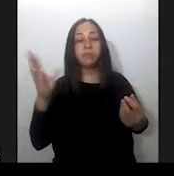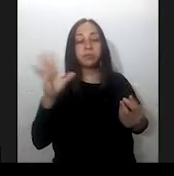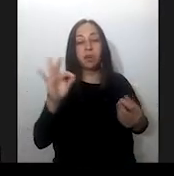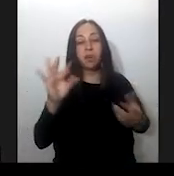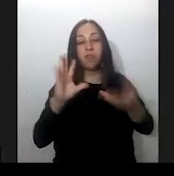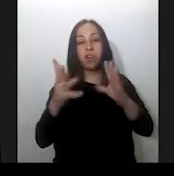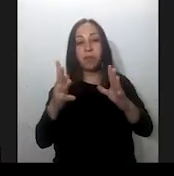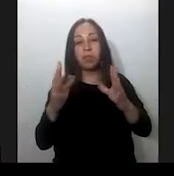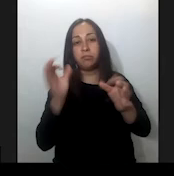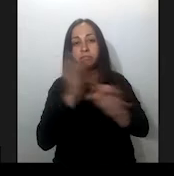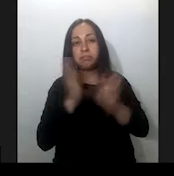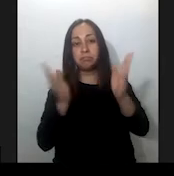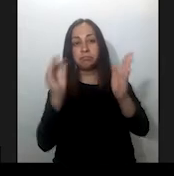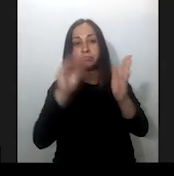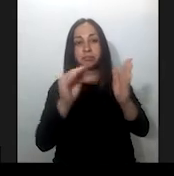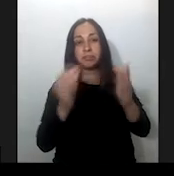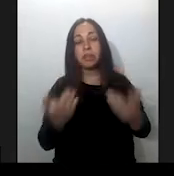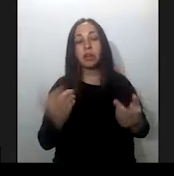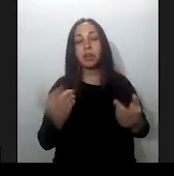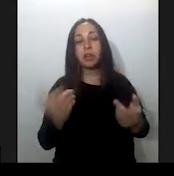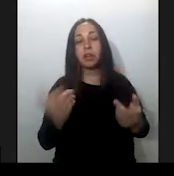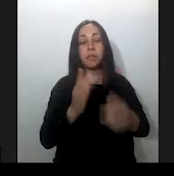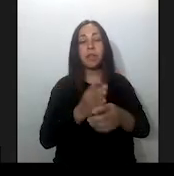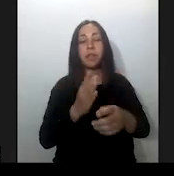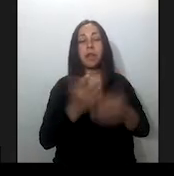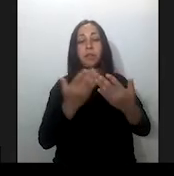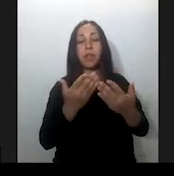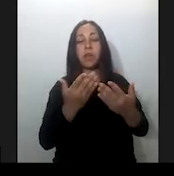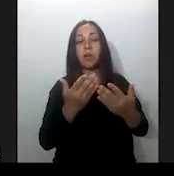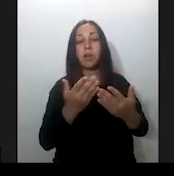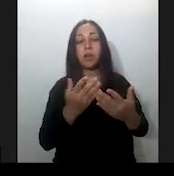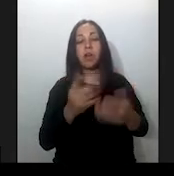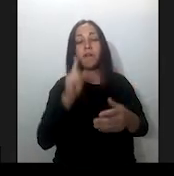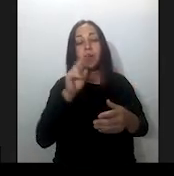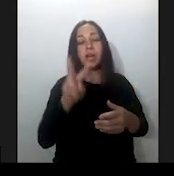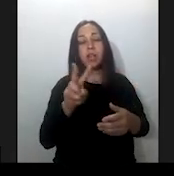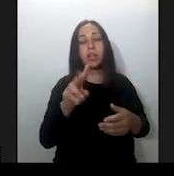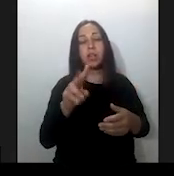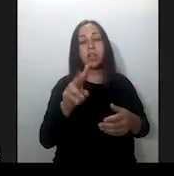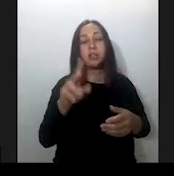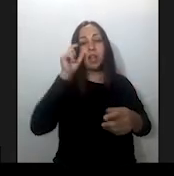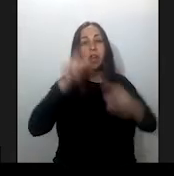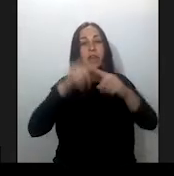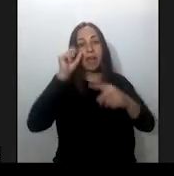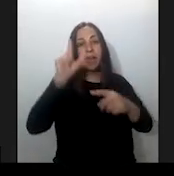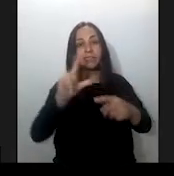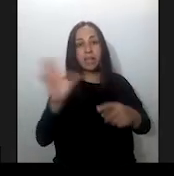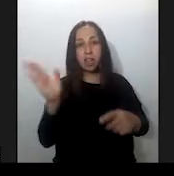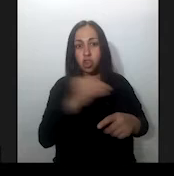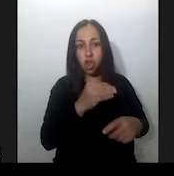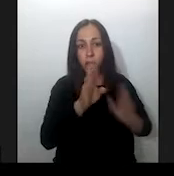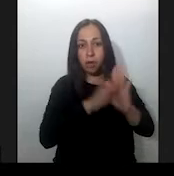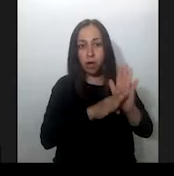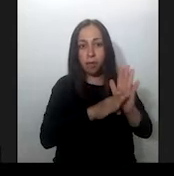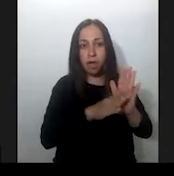borrar algún formato en particular. También, de manera predeterminada, noten que esto no todas las versiones de Excel te lo ofrece, ¿sí? Esta,